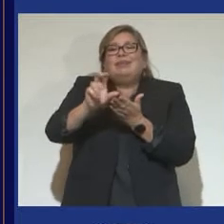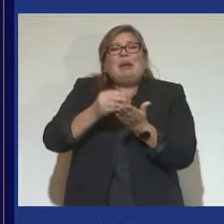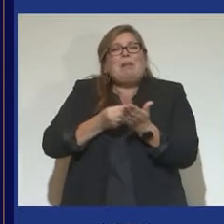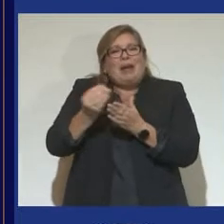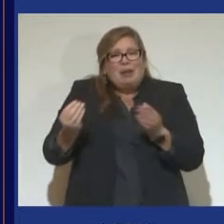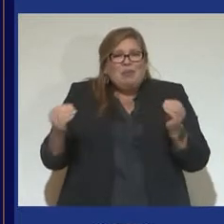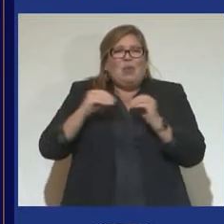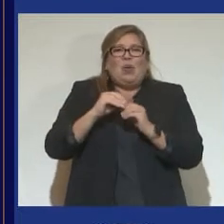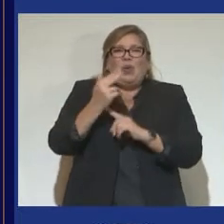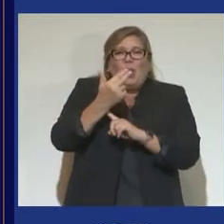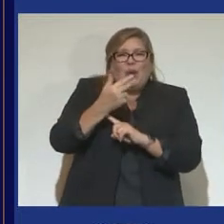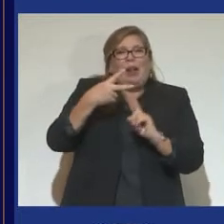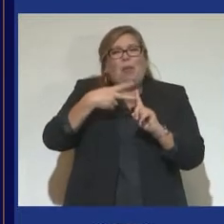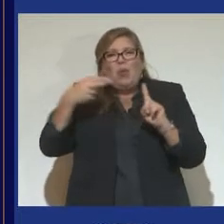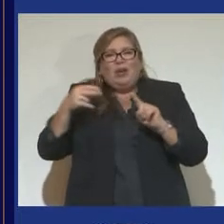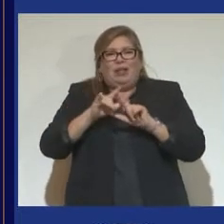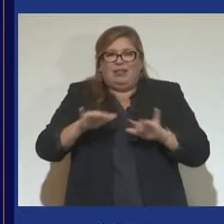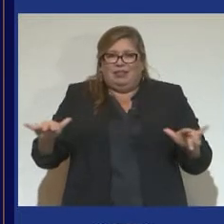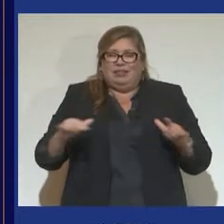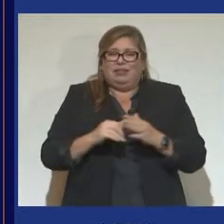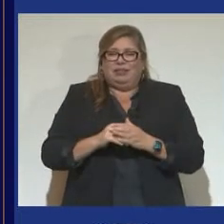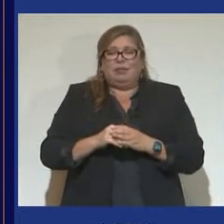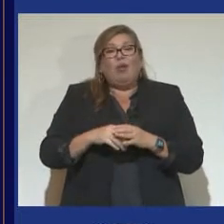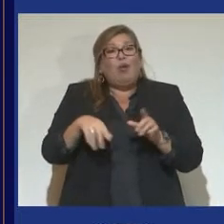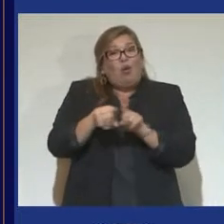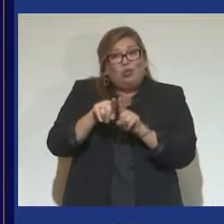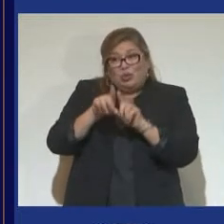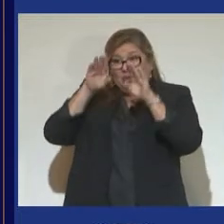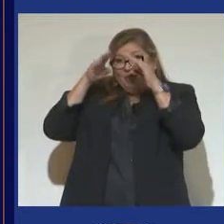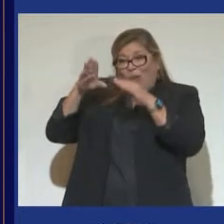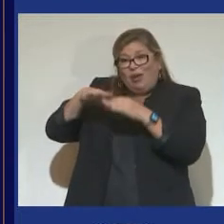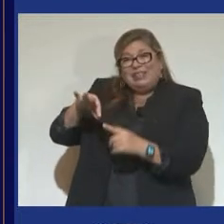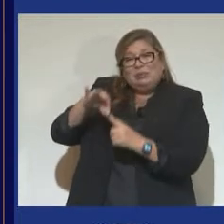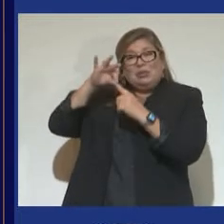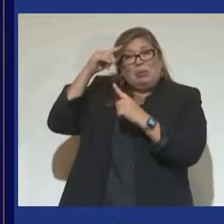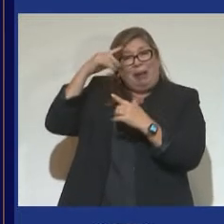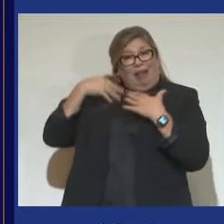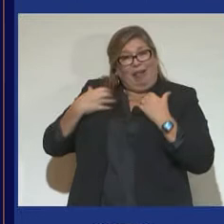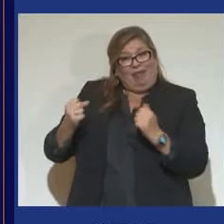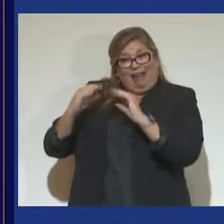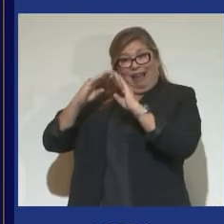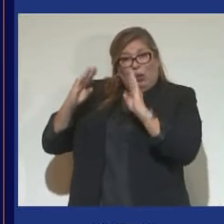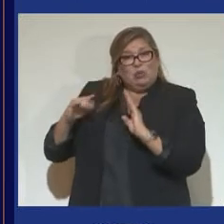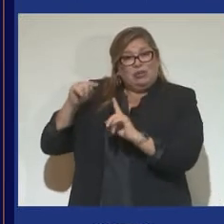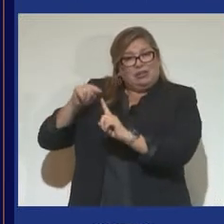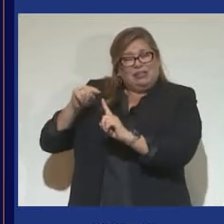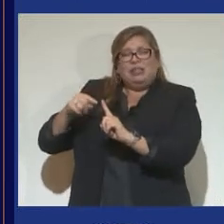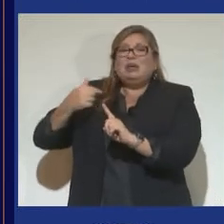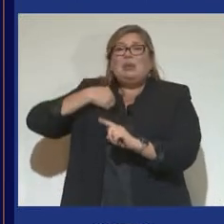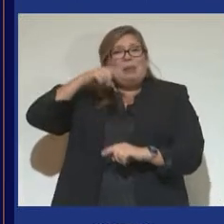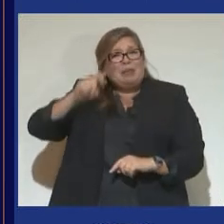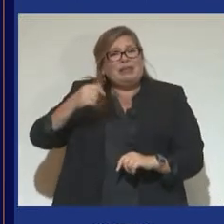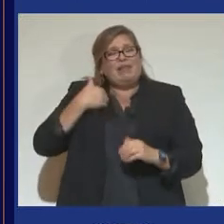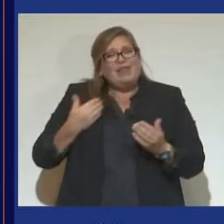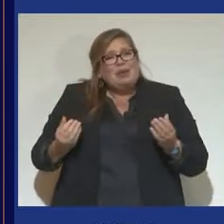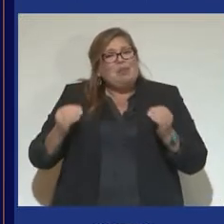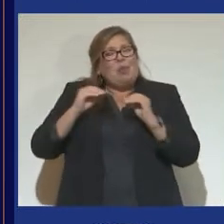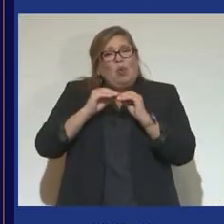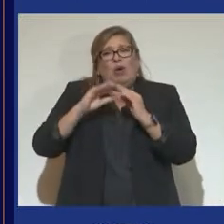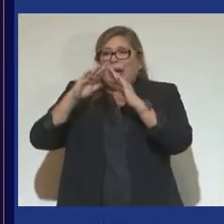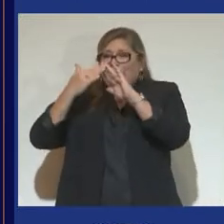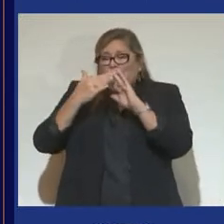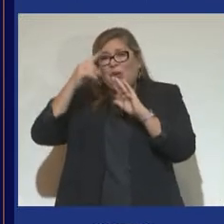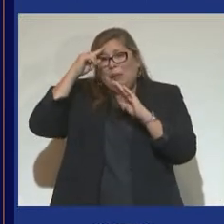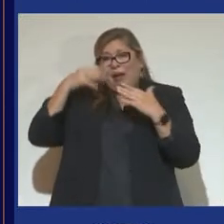crear más de lo que hicimos el año pasado enfocarnos en viviendas para personas con problemas de salud mental tenemos que dar